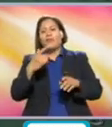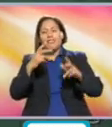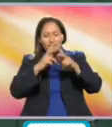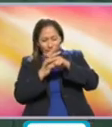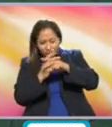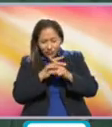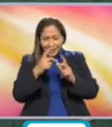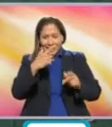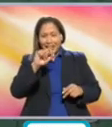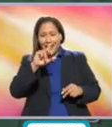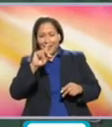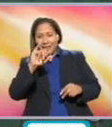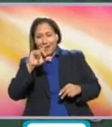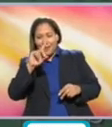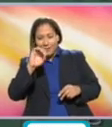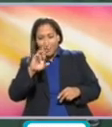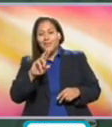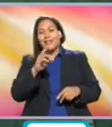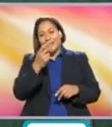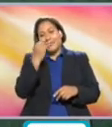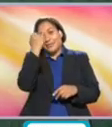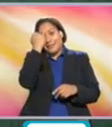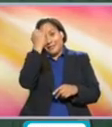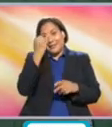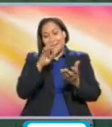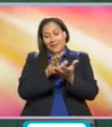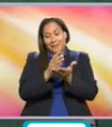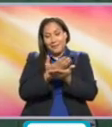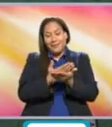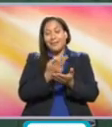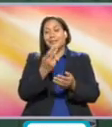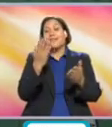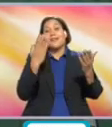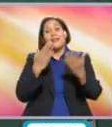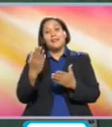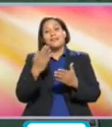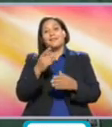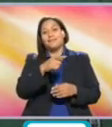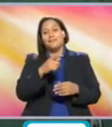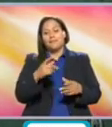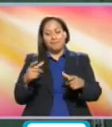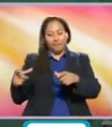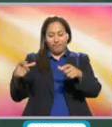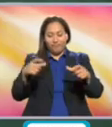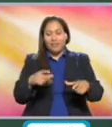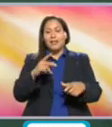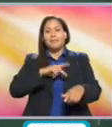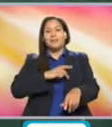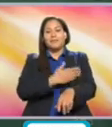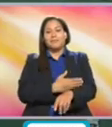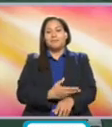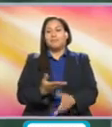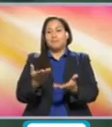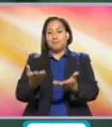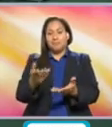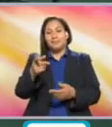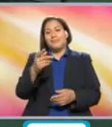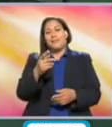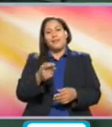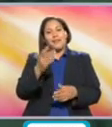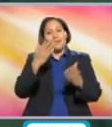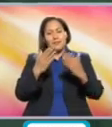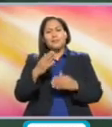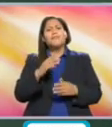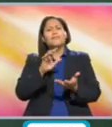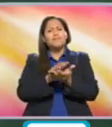de ahí sale la idea de la torta. Y de verdad que fue un éxito desde la primera vez que se la puse en la mesa a mi compañero. Oiga, ¿y cómo se llama la